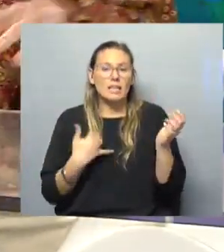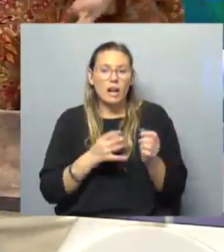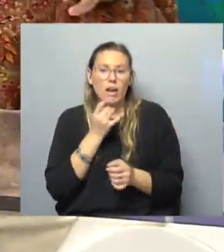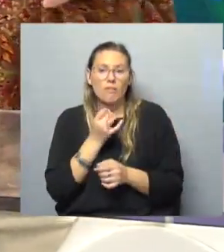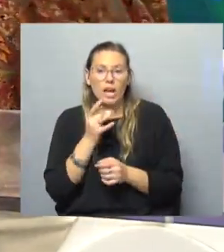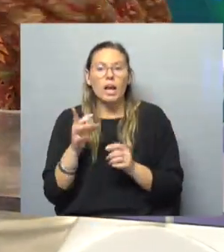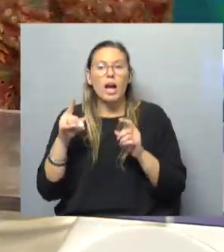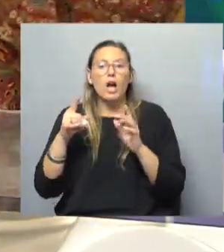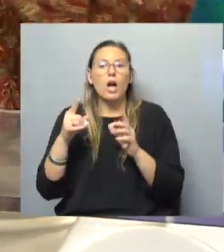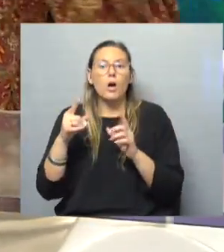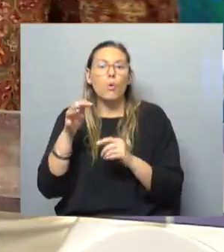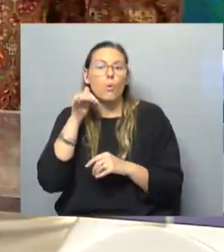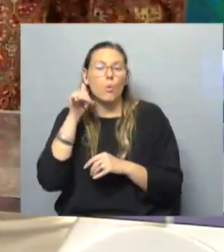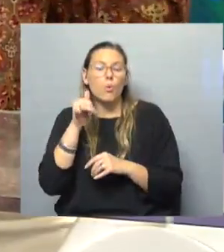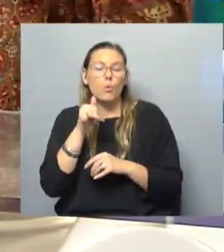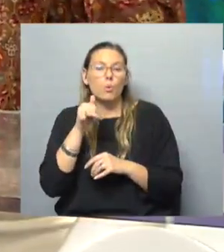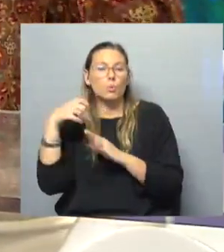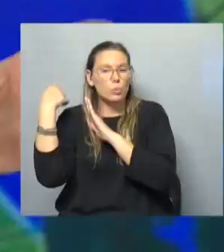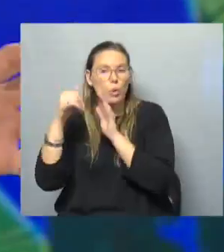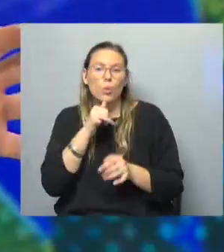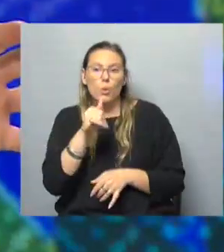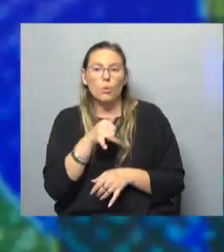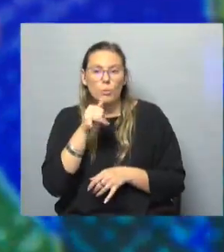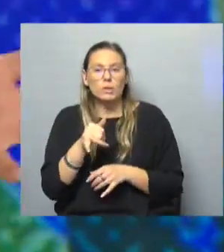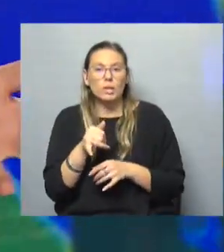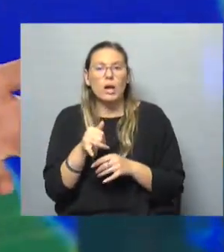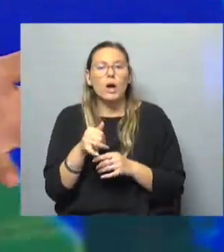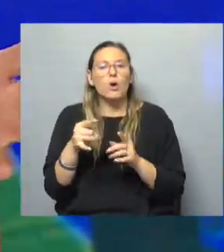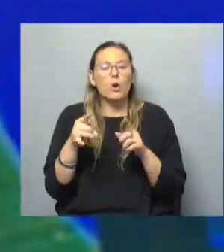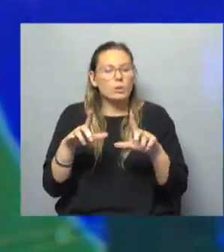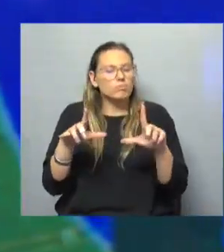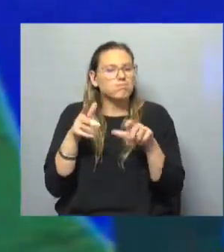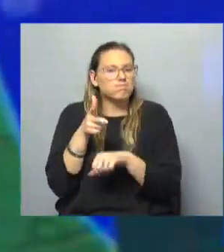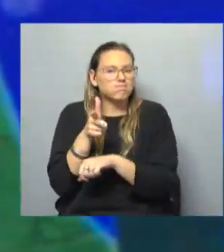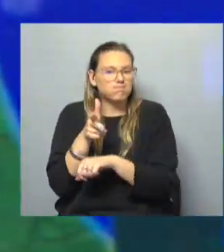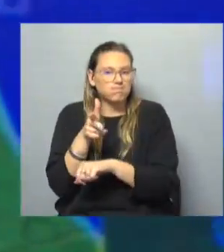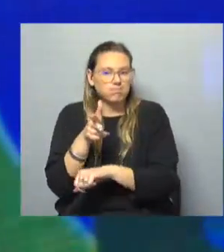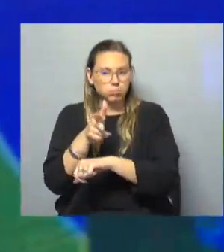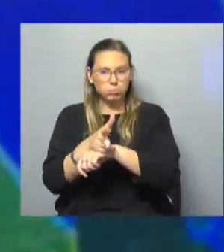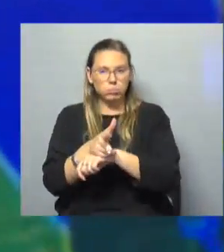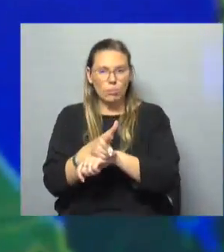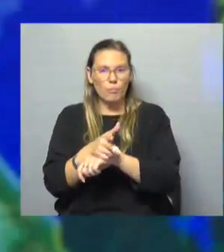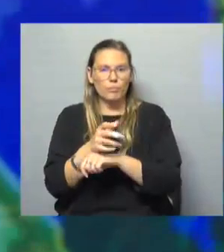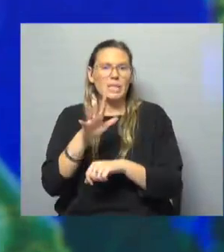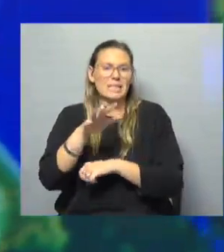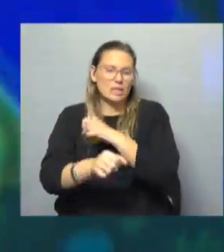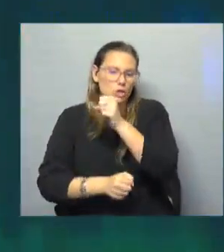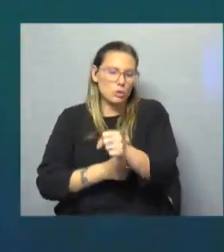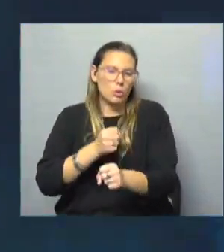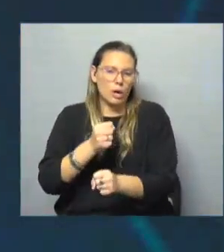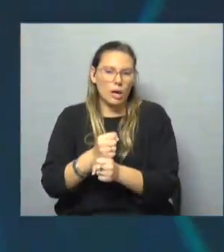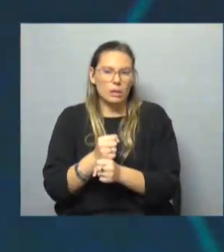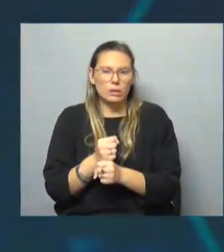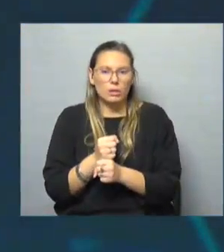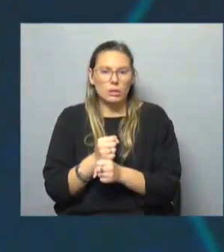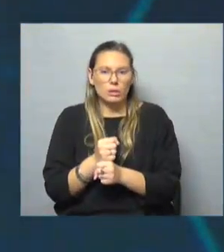un documental que realizó Aldo Garay con los registros que tomó durante como 5 años